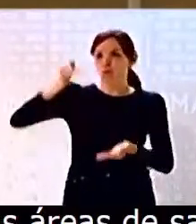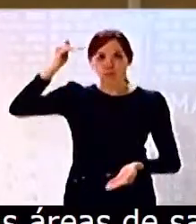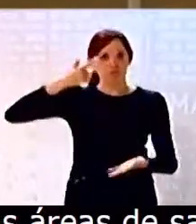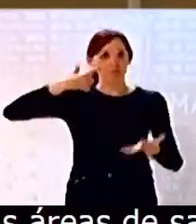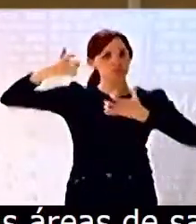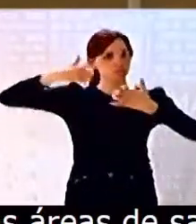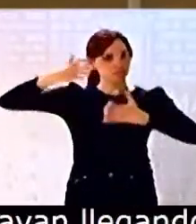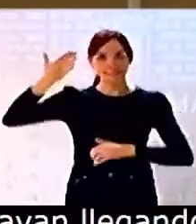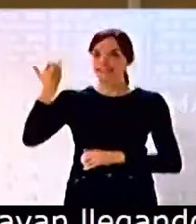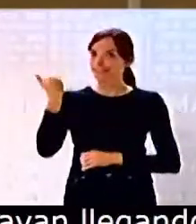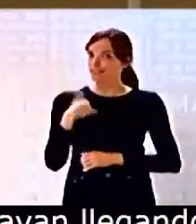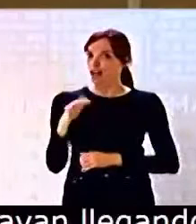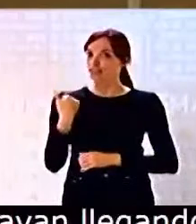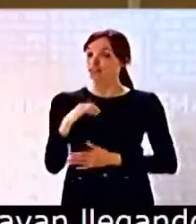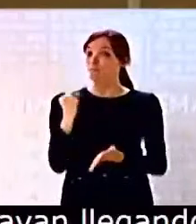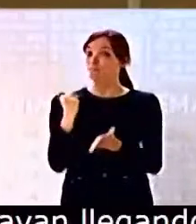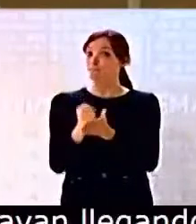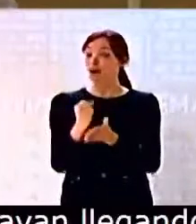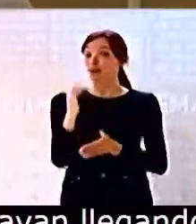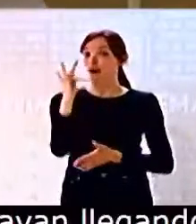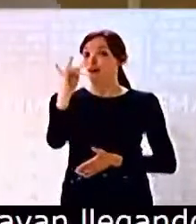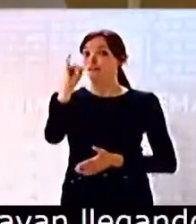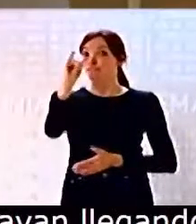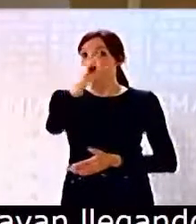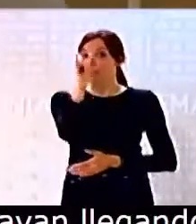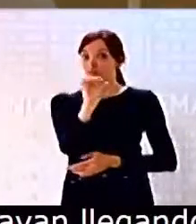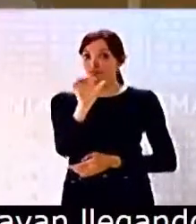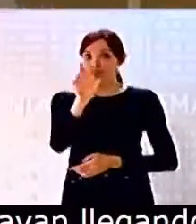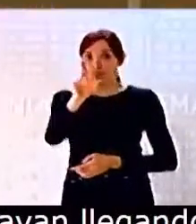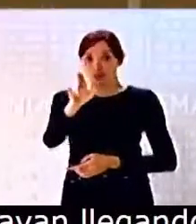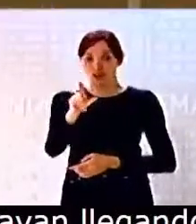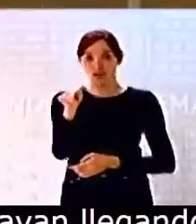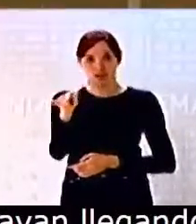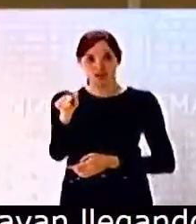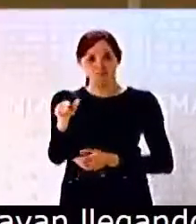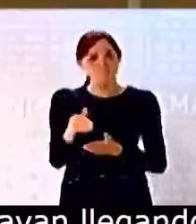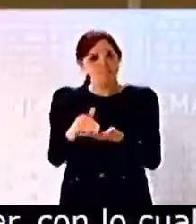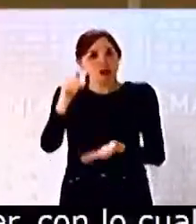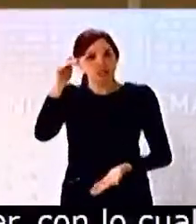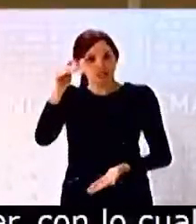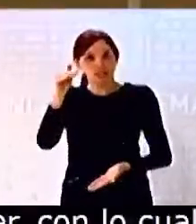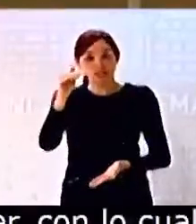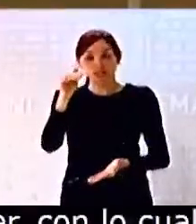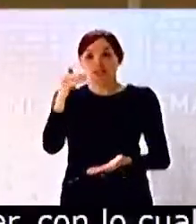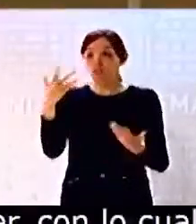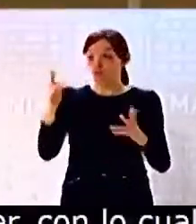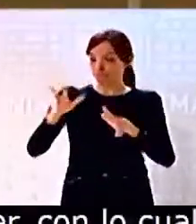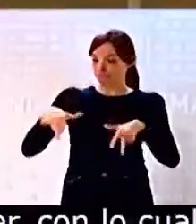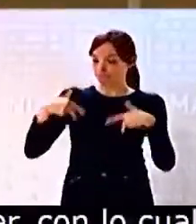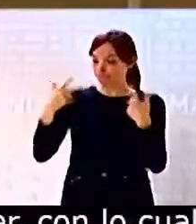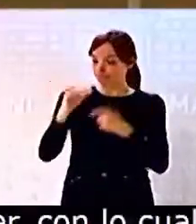nota en la vacuna de Pfizer, con lo cual esto nos va a permitir que en la semana próxima